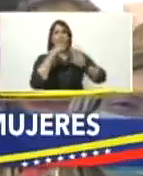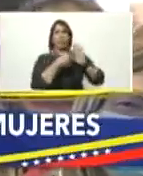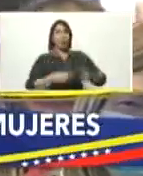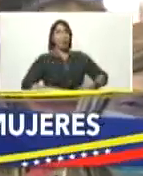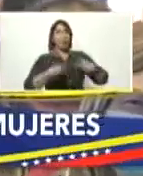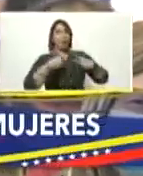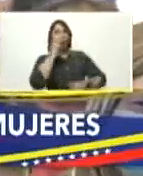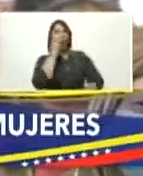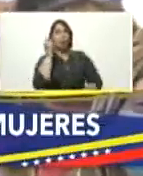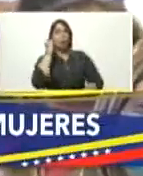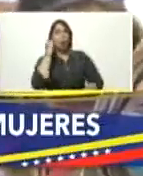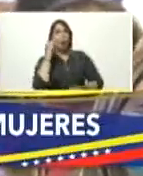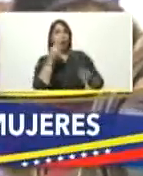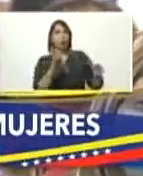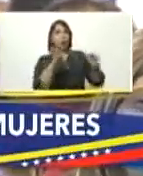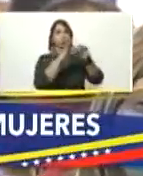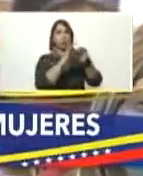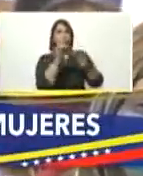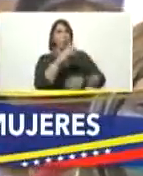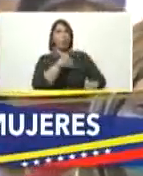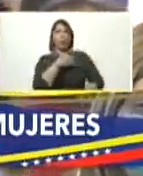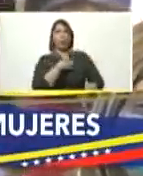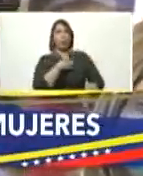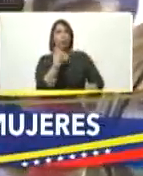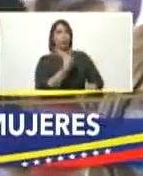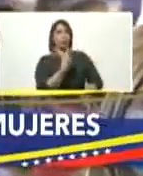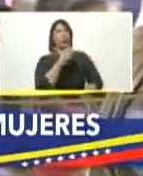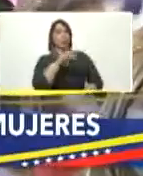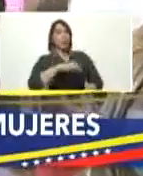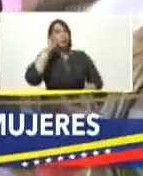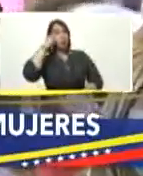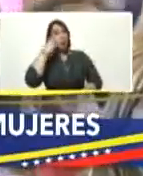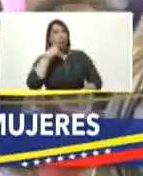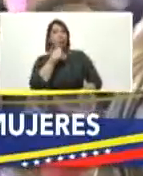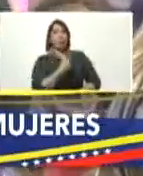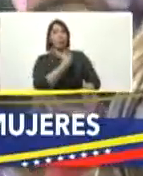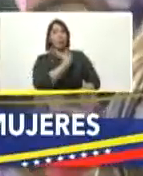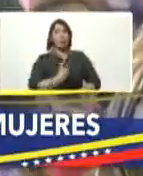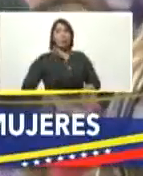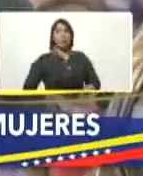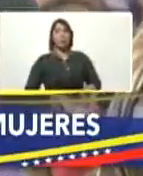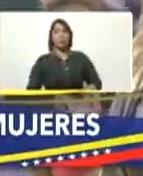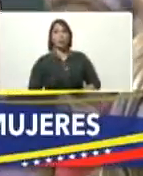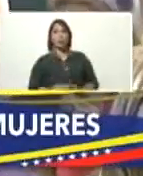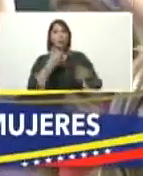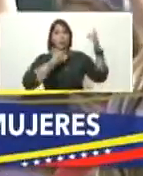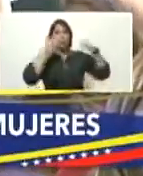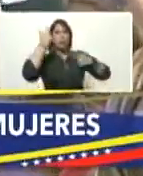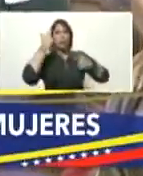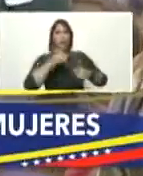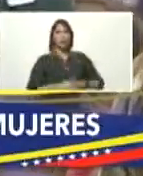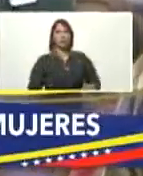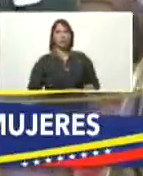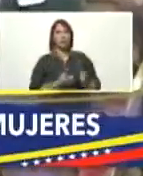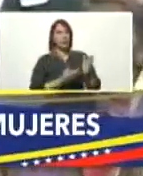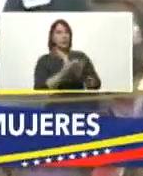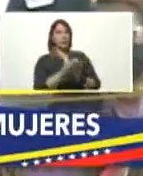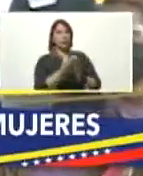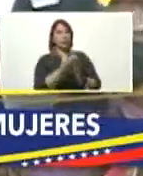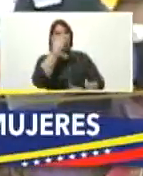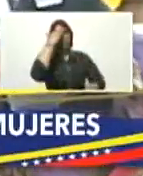No podemos solas. También les recuerdo lo que decía nuestro presidente Hugo Rafael Chávez Frías, eterno